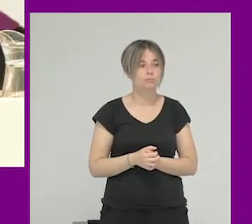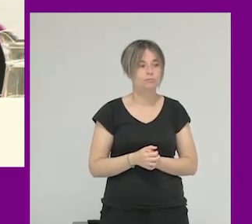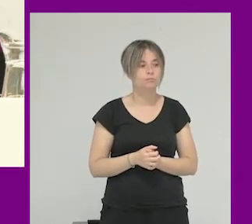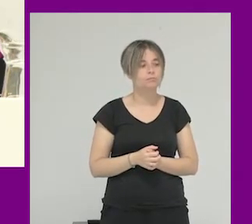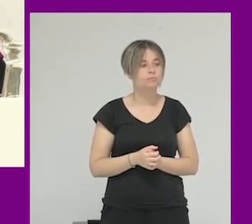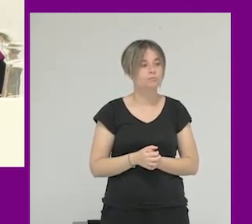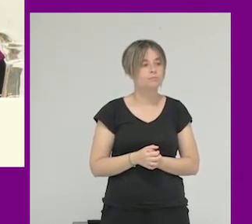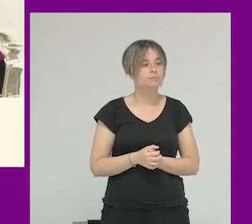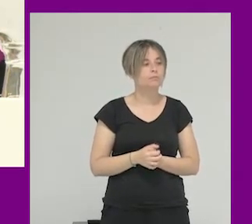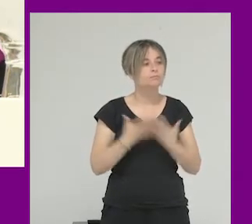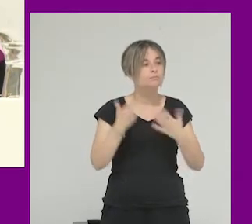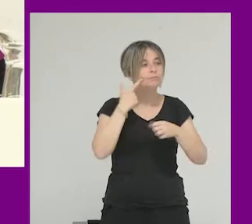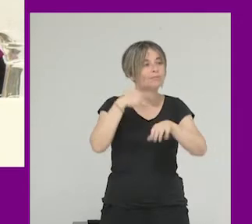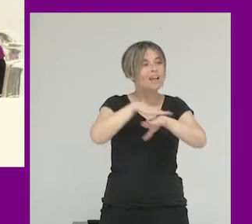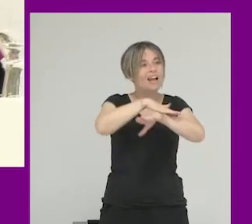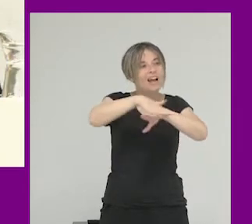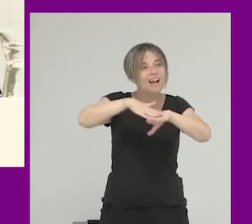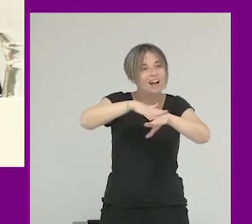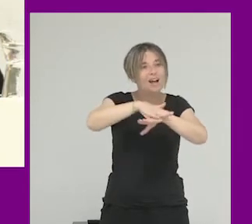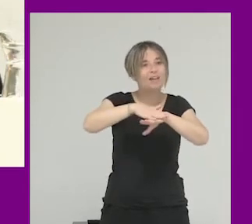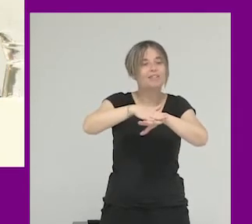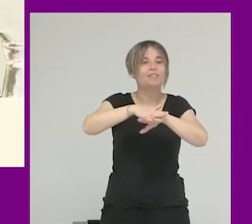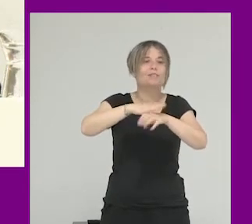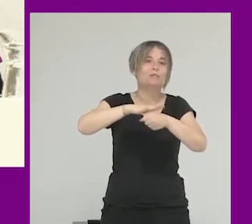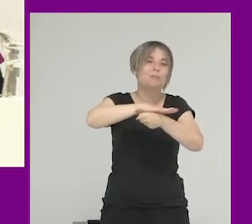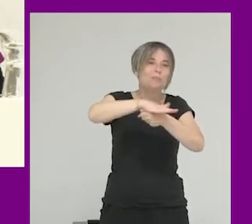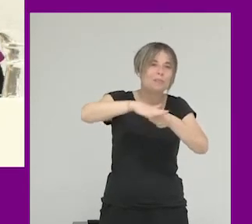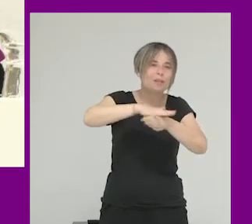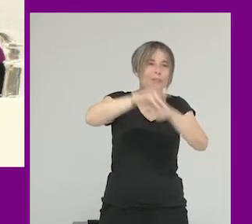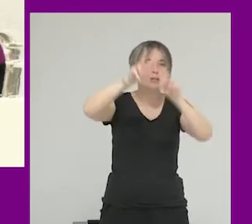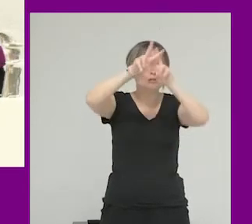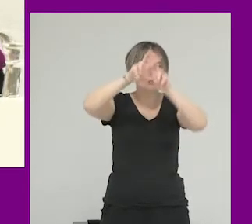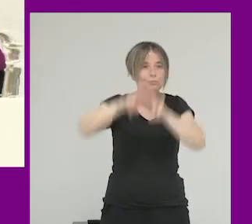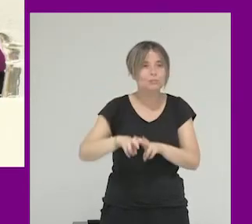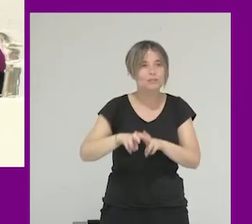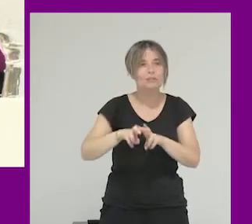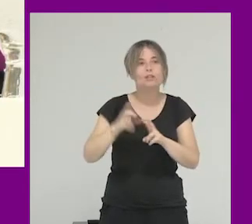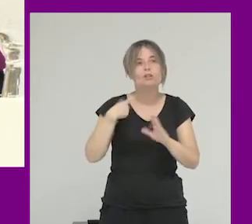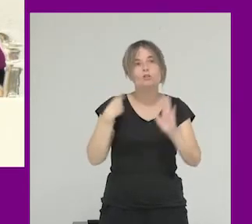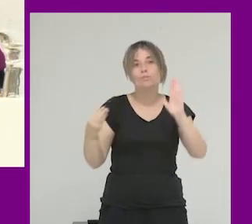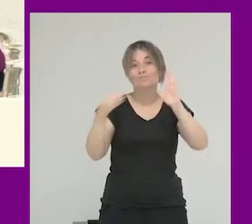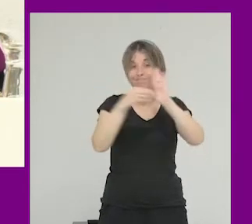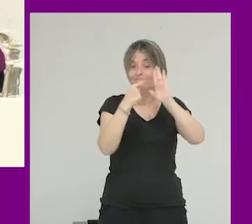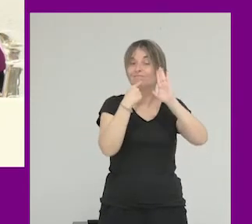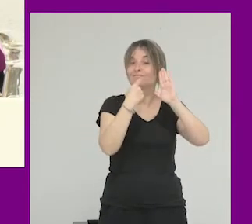Y en el ámbito de la investigación, yo señalaría la ley